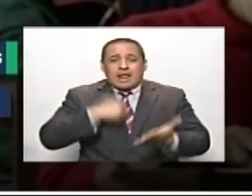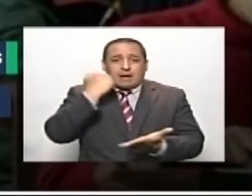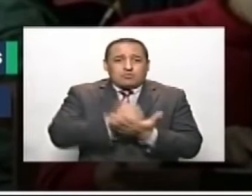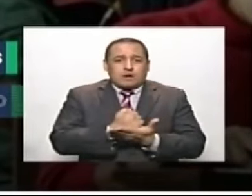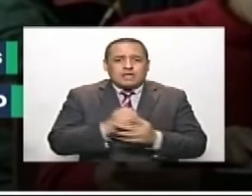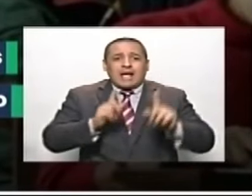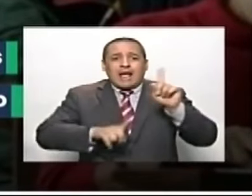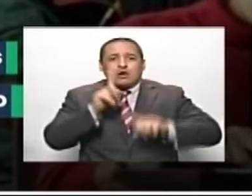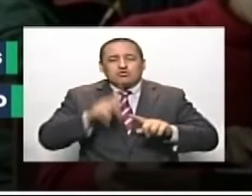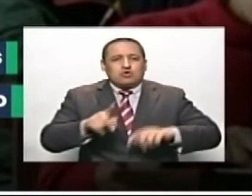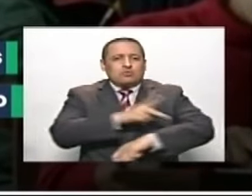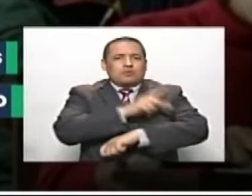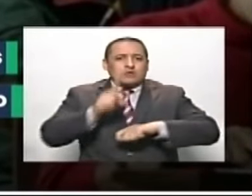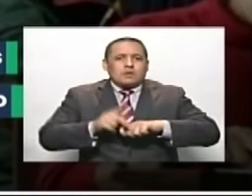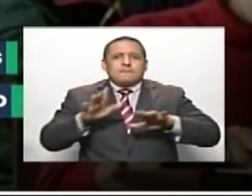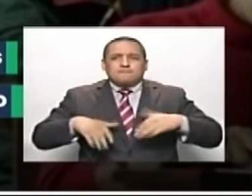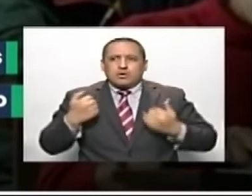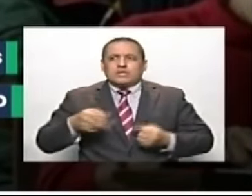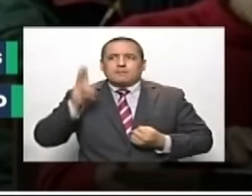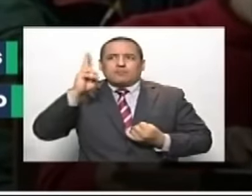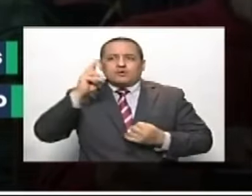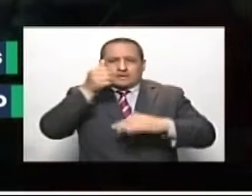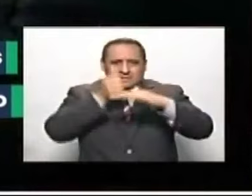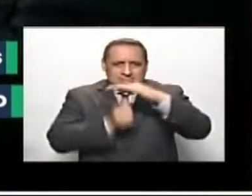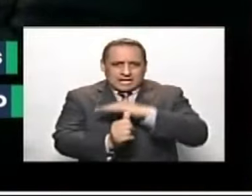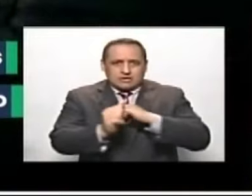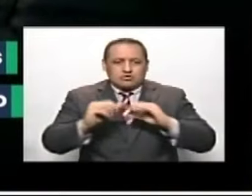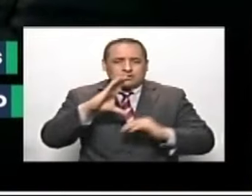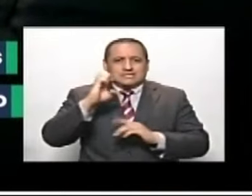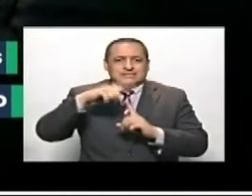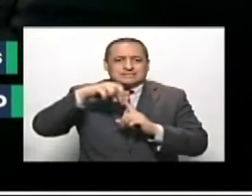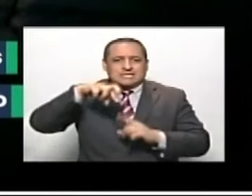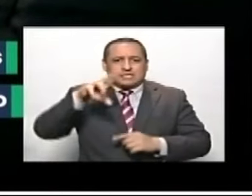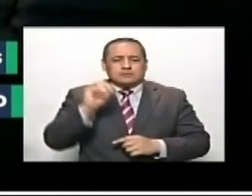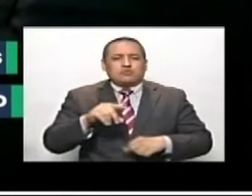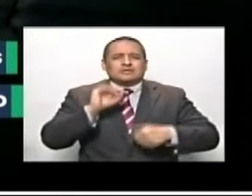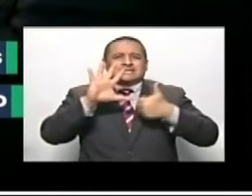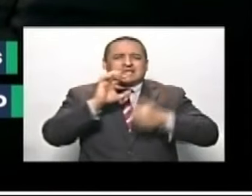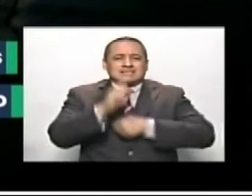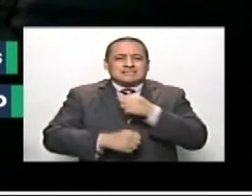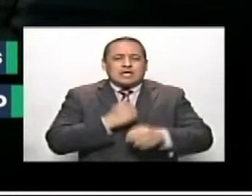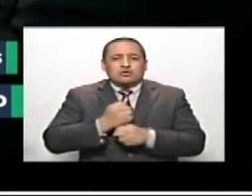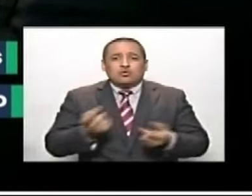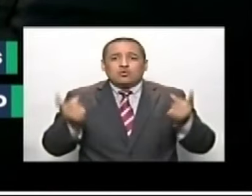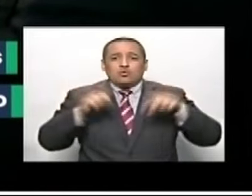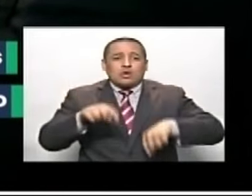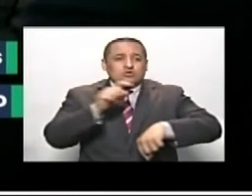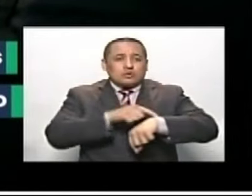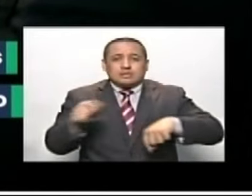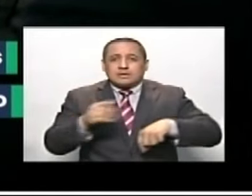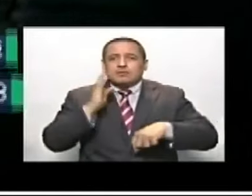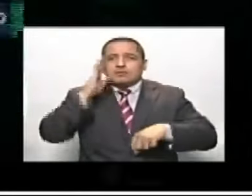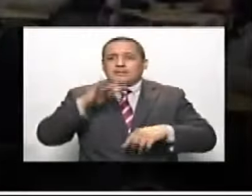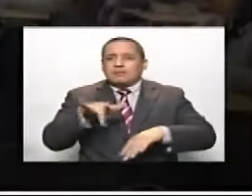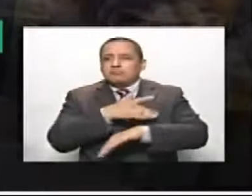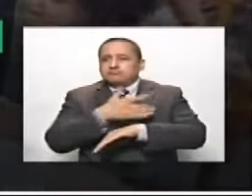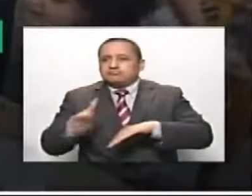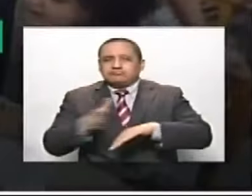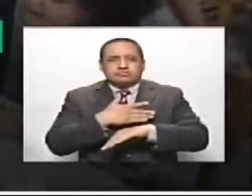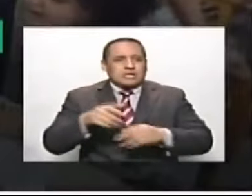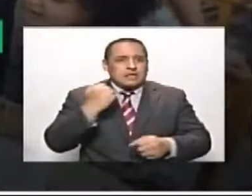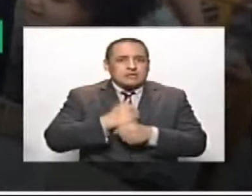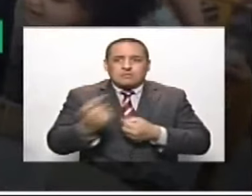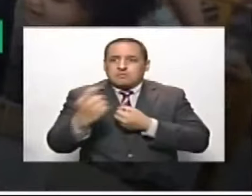aprobada, estos profesionales podrán ser docentes en los CETRO por un periodo de 6 años, cuando las plazas sean declaradas